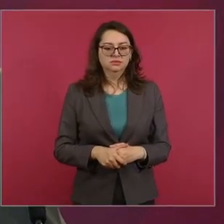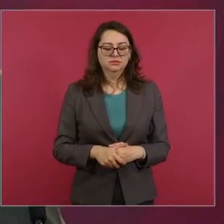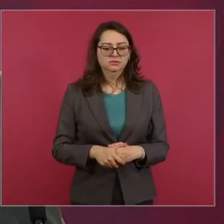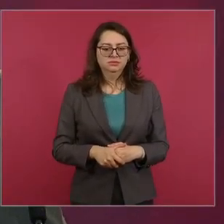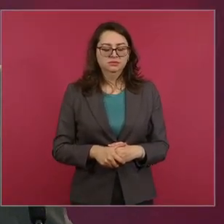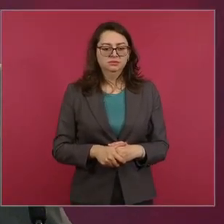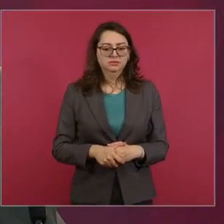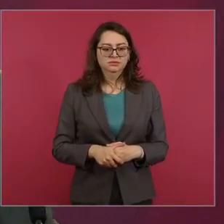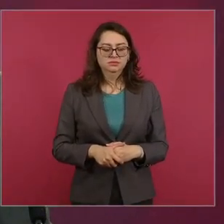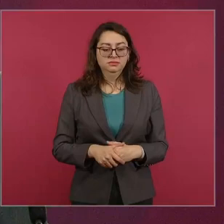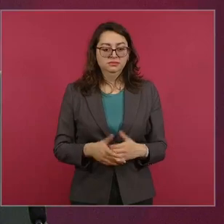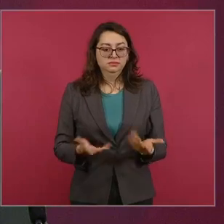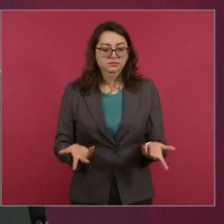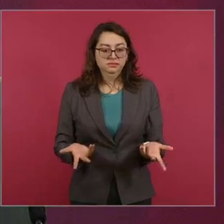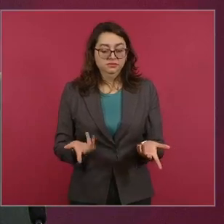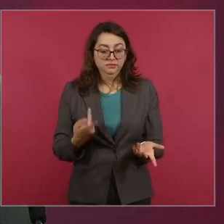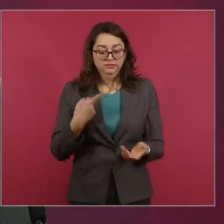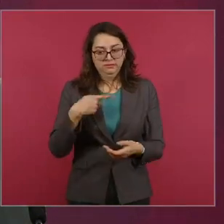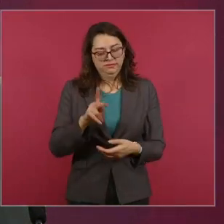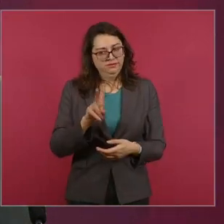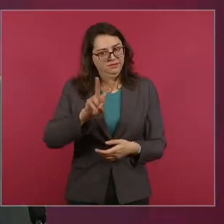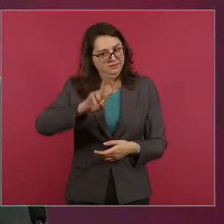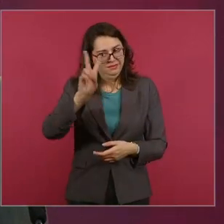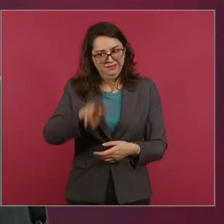se necesita hacer cara dura